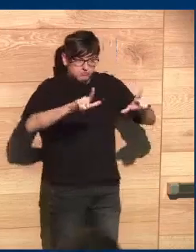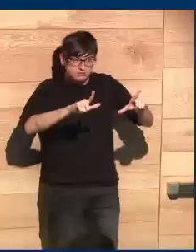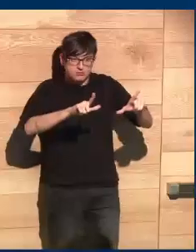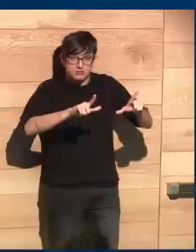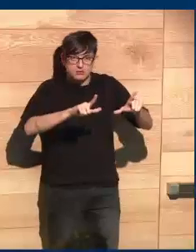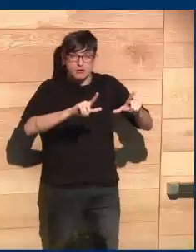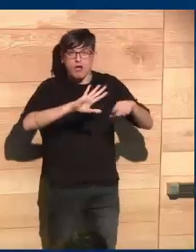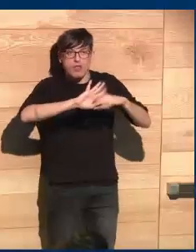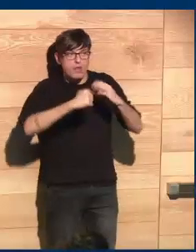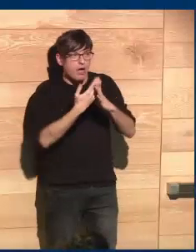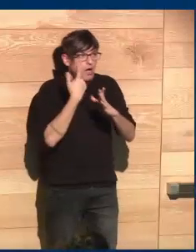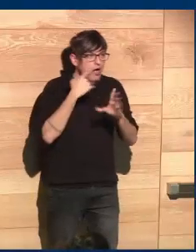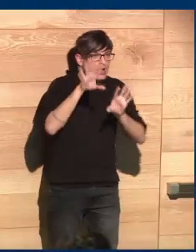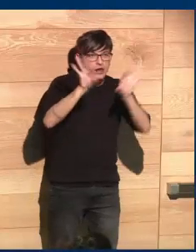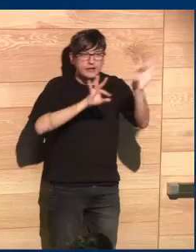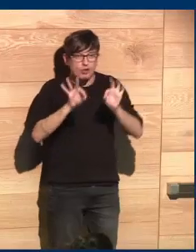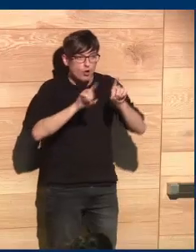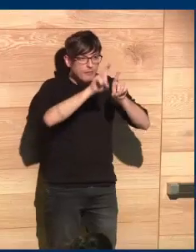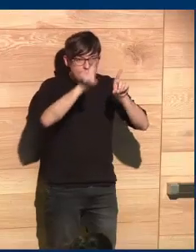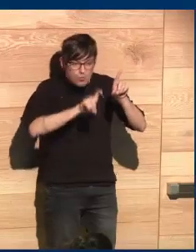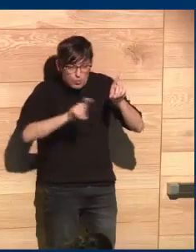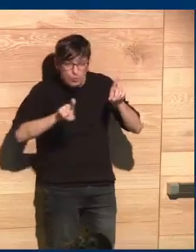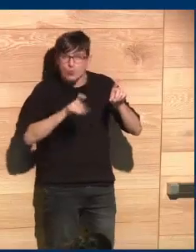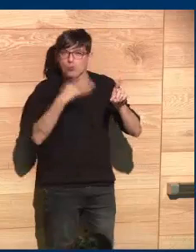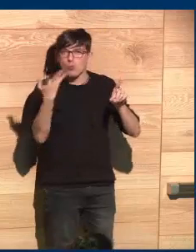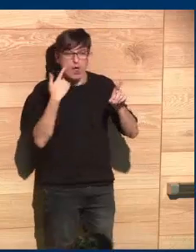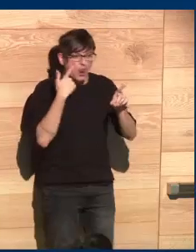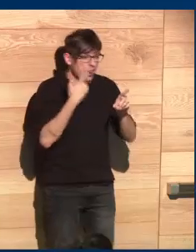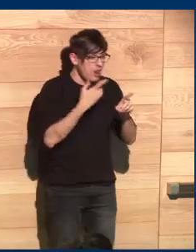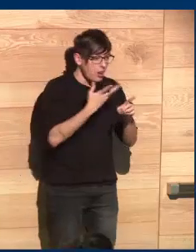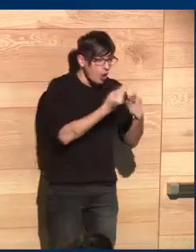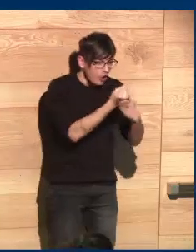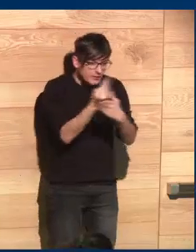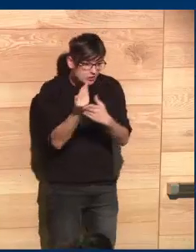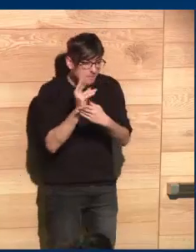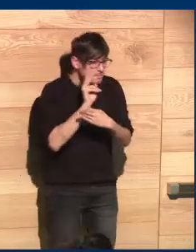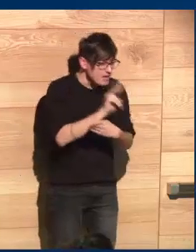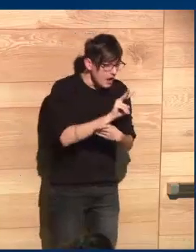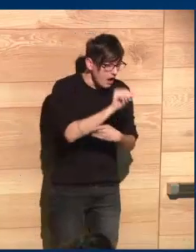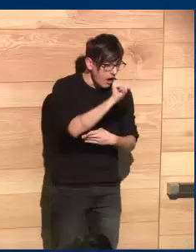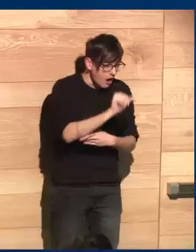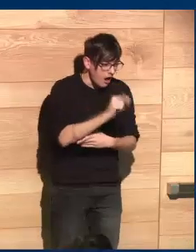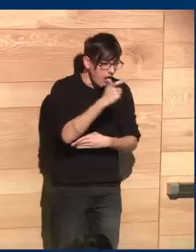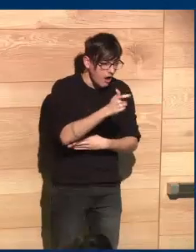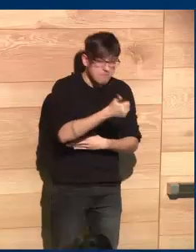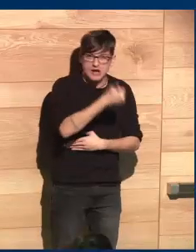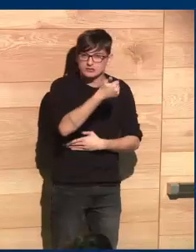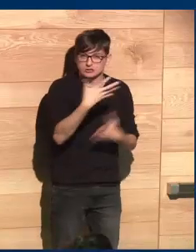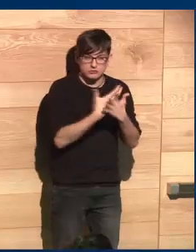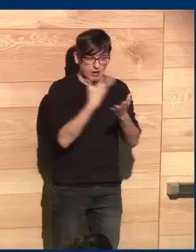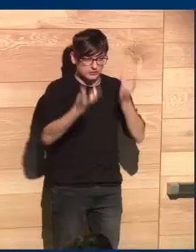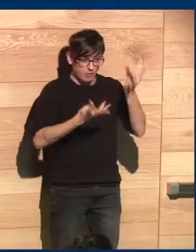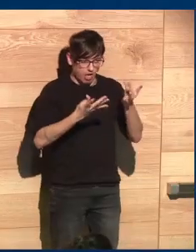tiempo que tardas en los menús, a qué objetos estás mirando, qué objetos miras con más atención, qué actividades haces, y todo eso